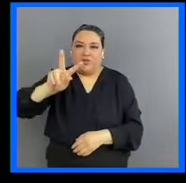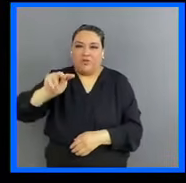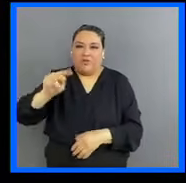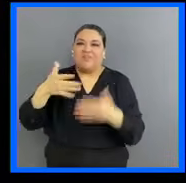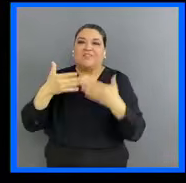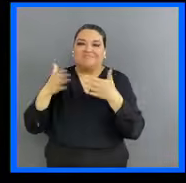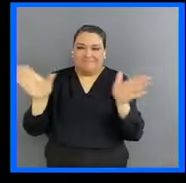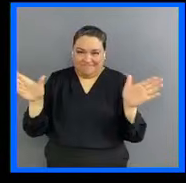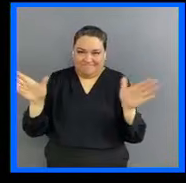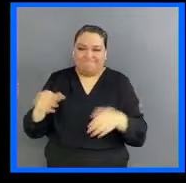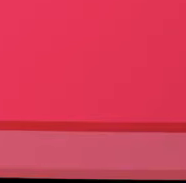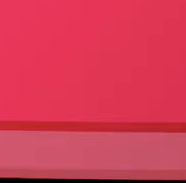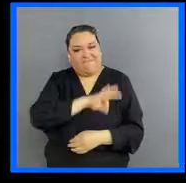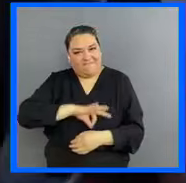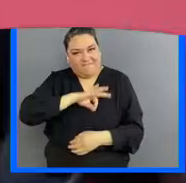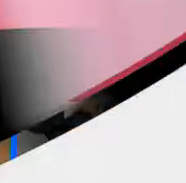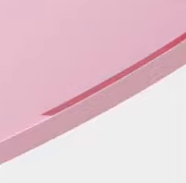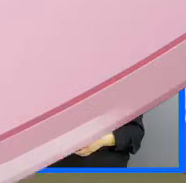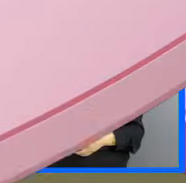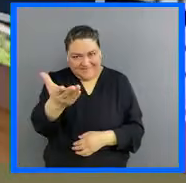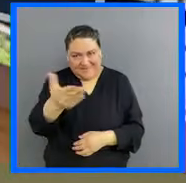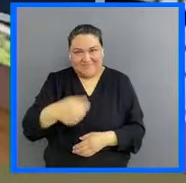Enhorabuena.